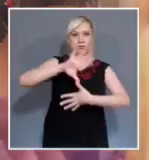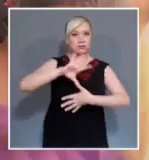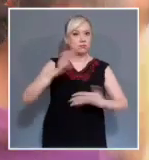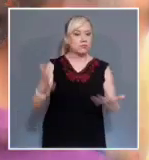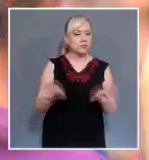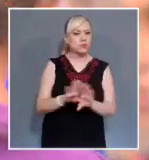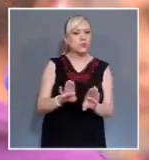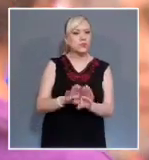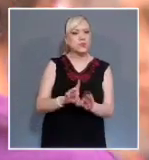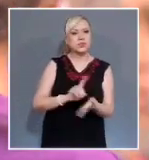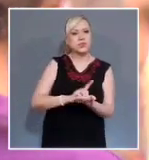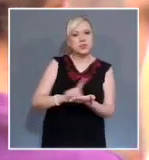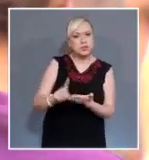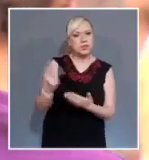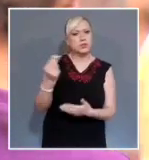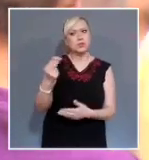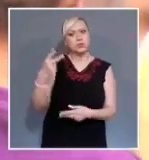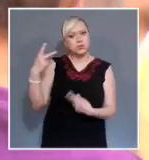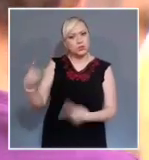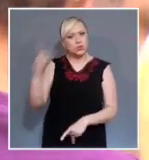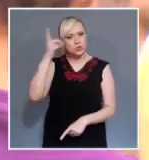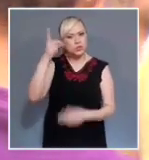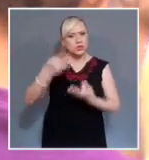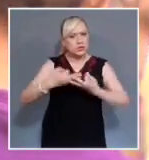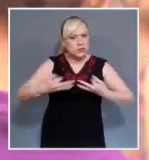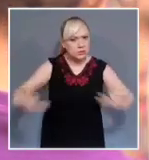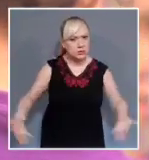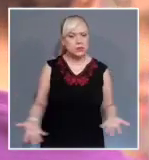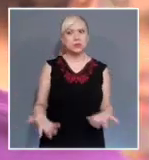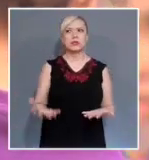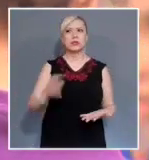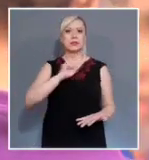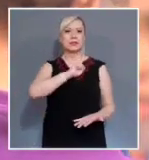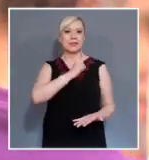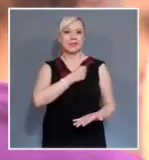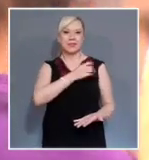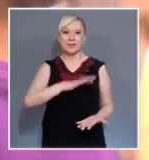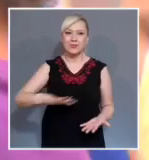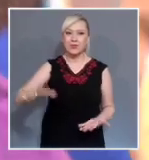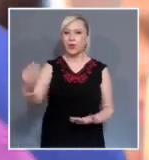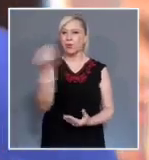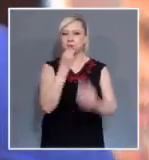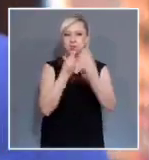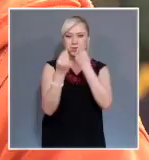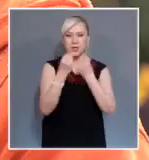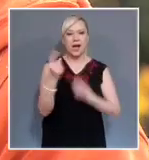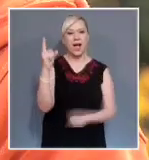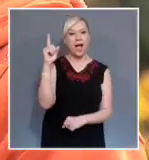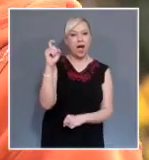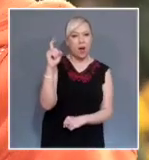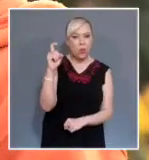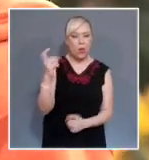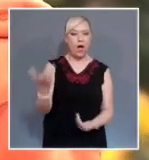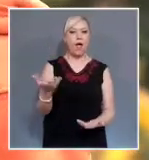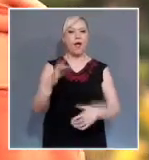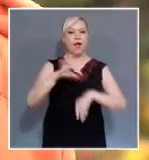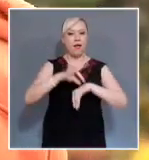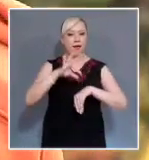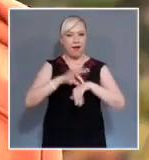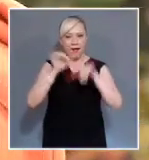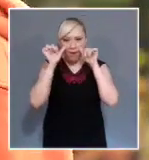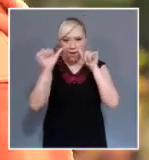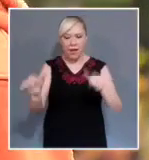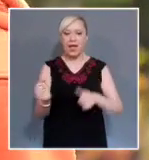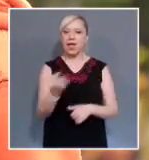a la propiedad colectiva a un medio ambiente sano a la alimentación y al agua también a la salud y a la educación de